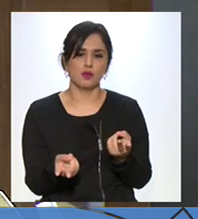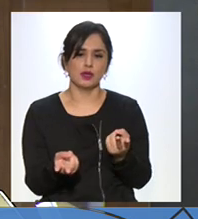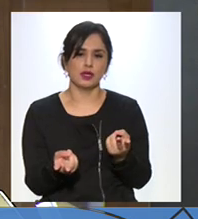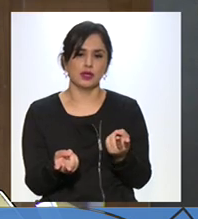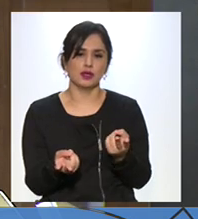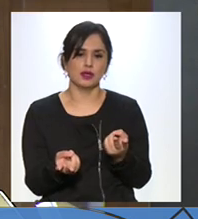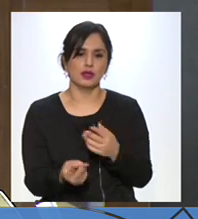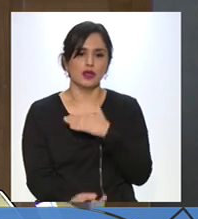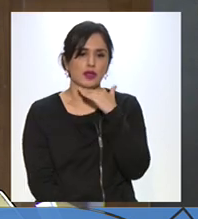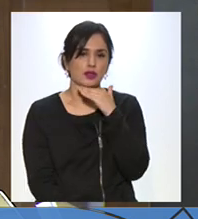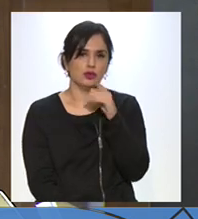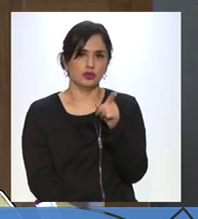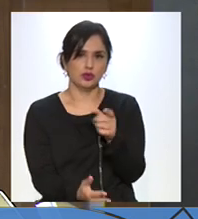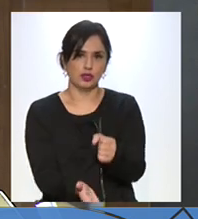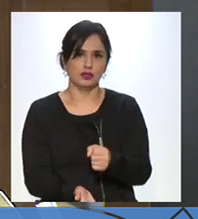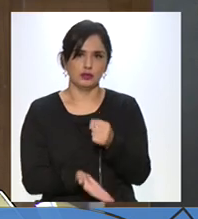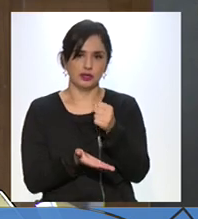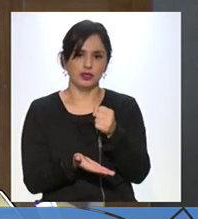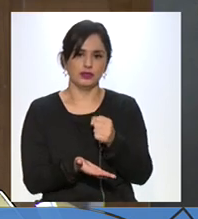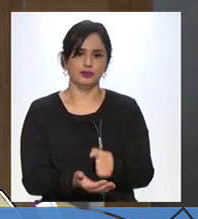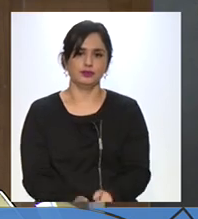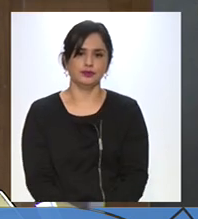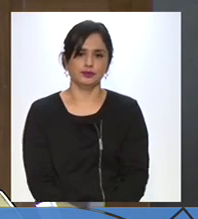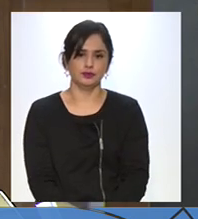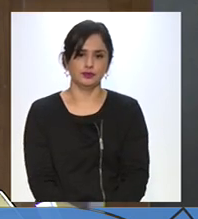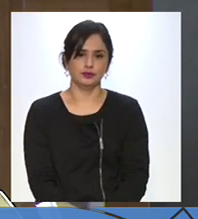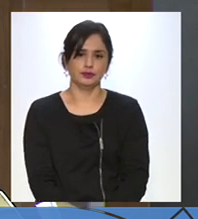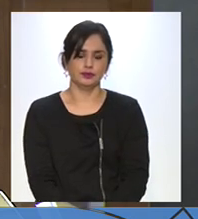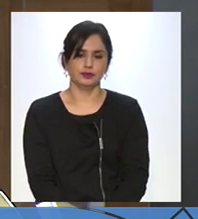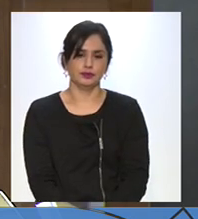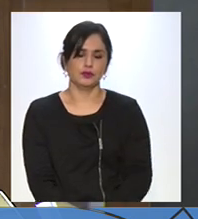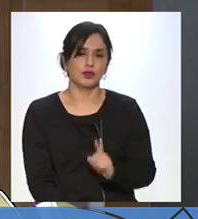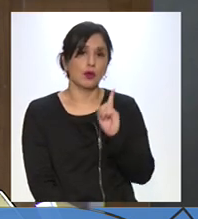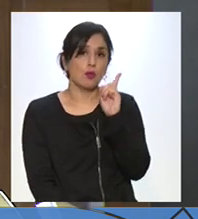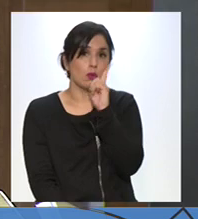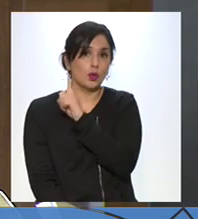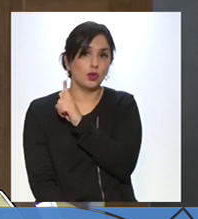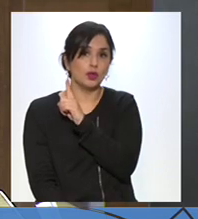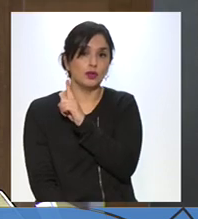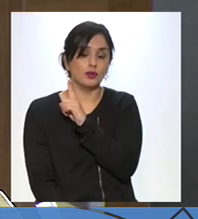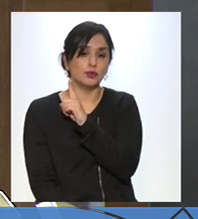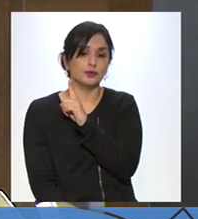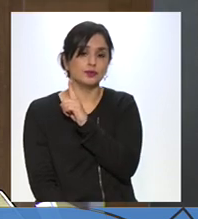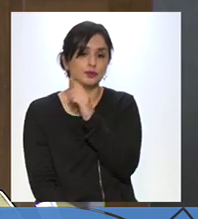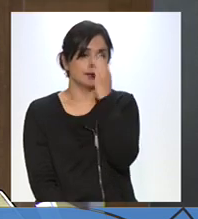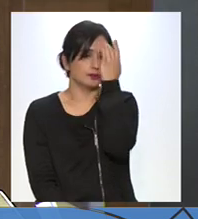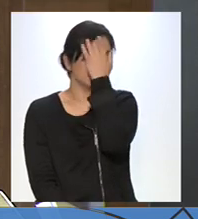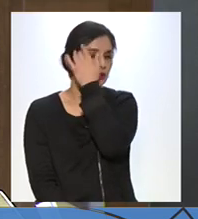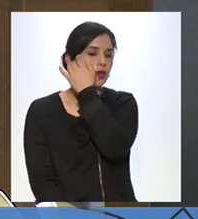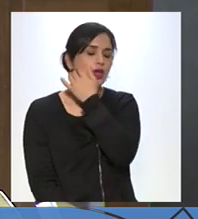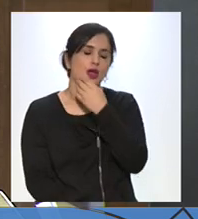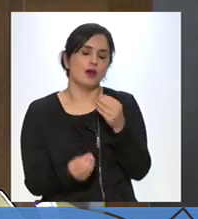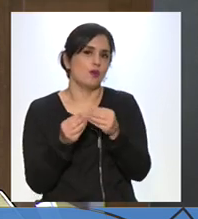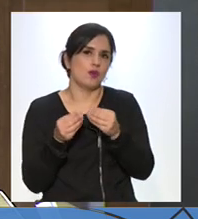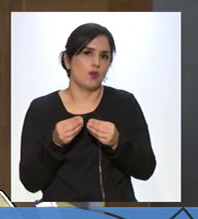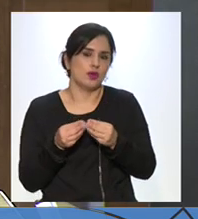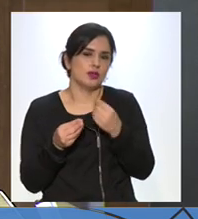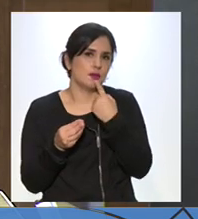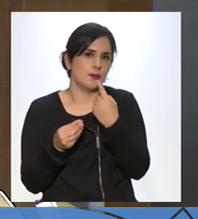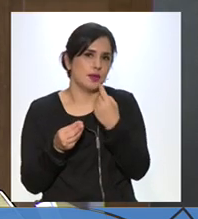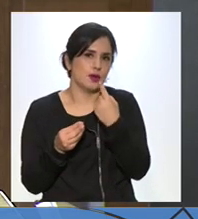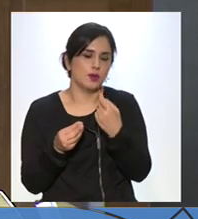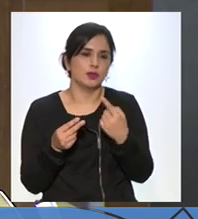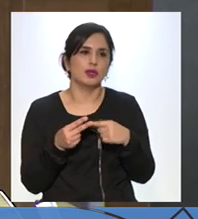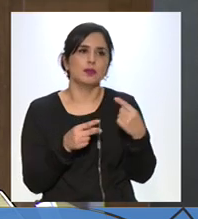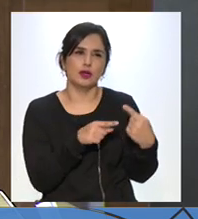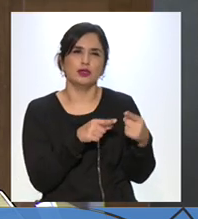esos recursos. Quiero, por último, presidente, tengo hartas preguntas, pero no entiendo que hay